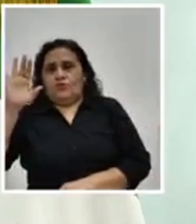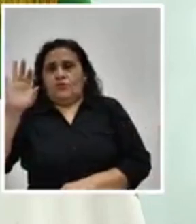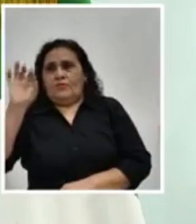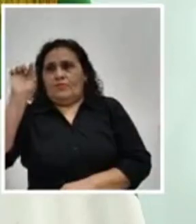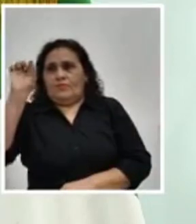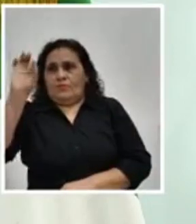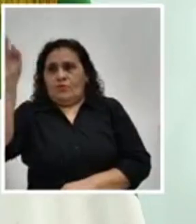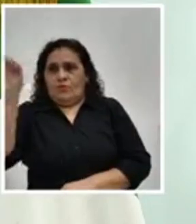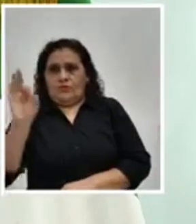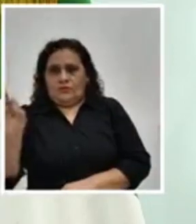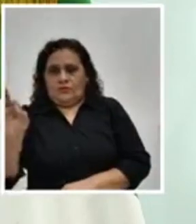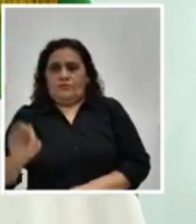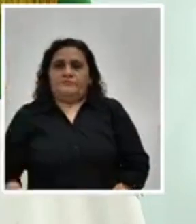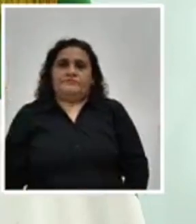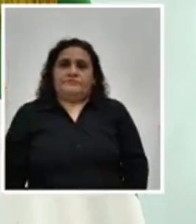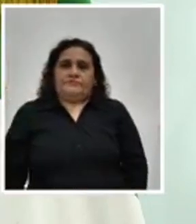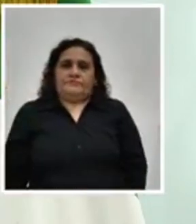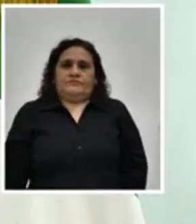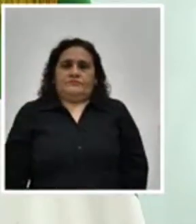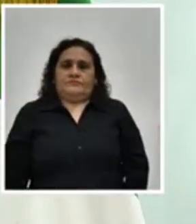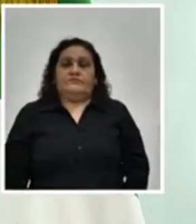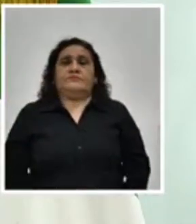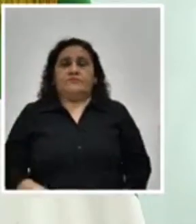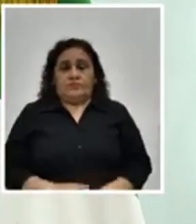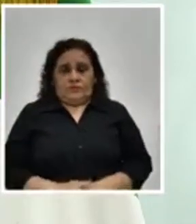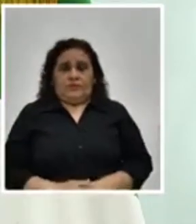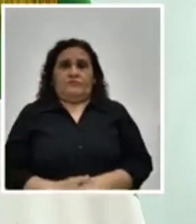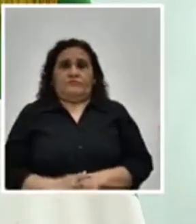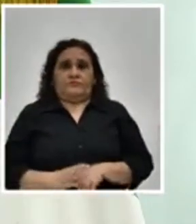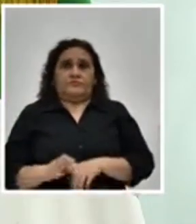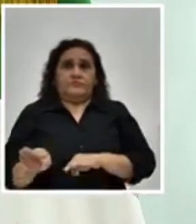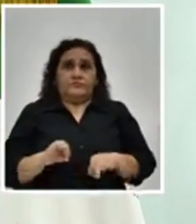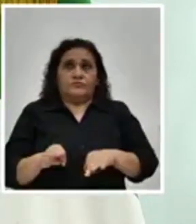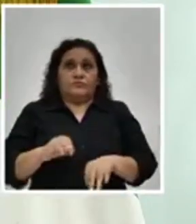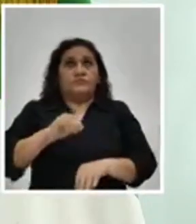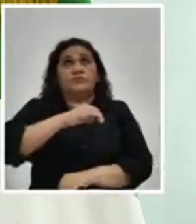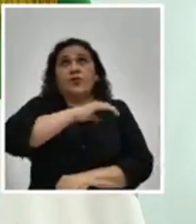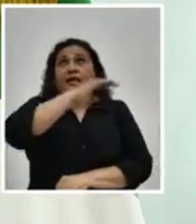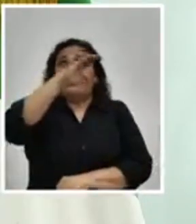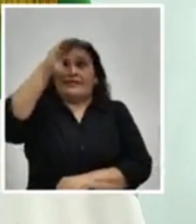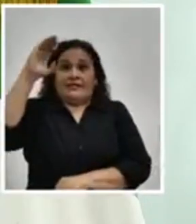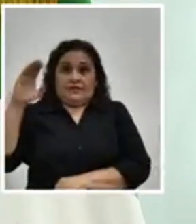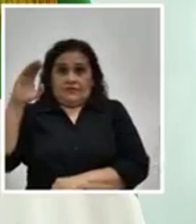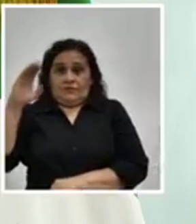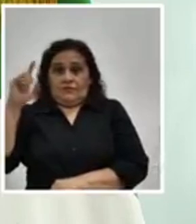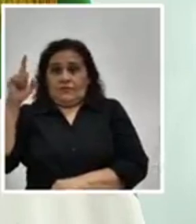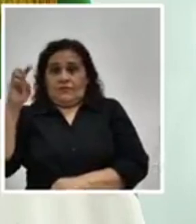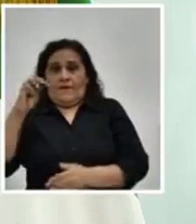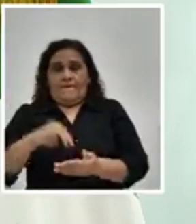50%. Se rehabilitó el techo con nueva cubierta de